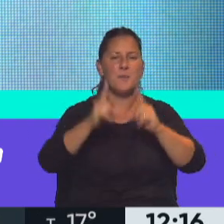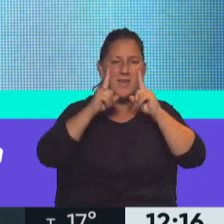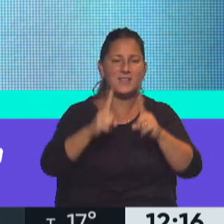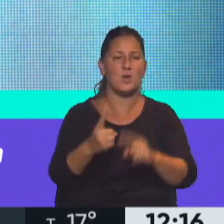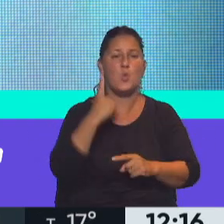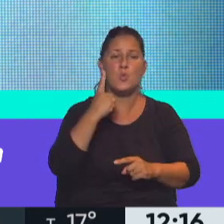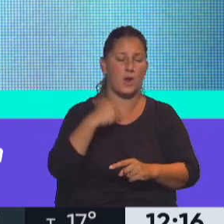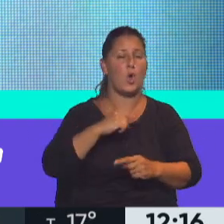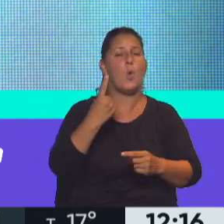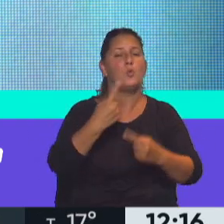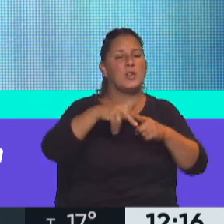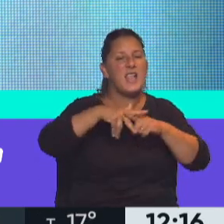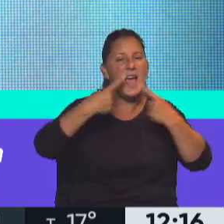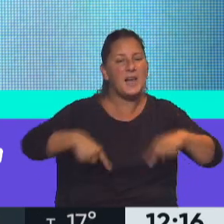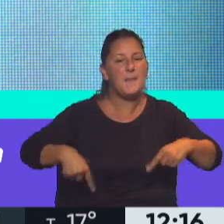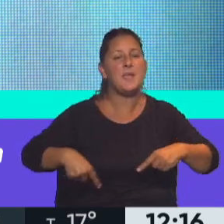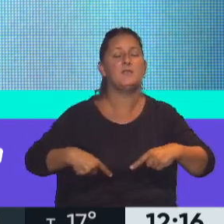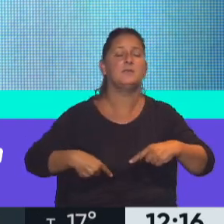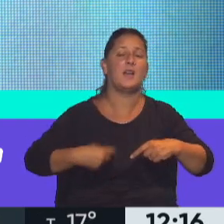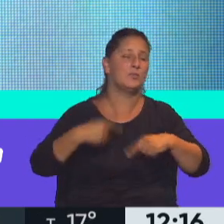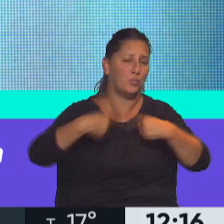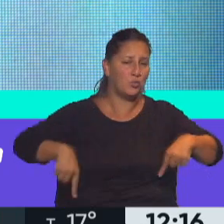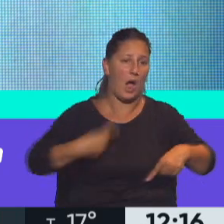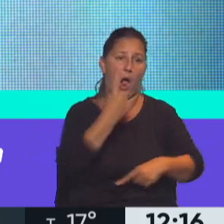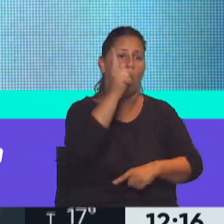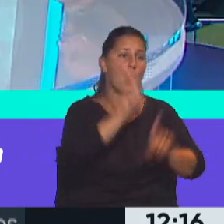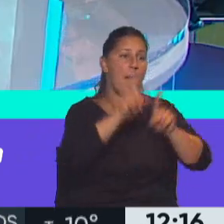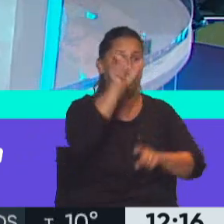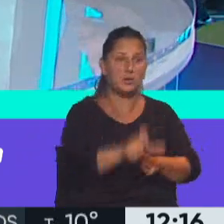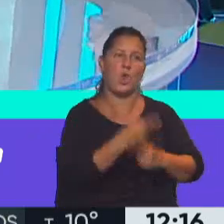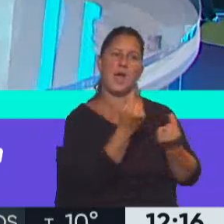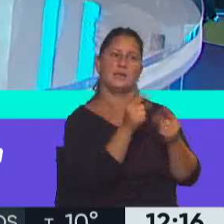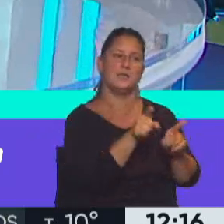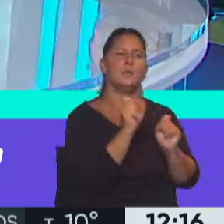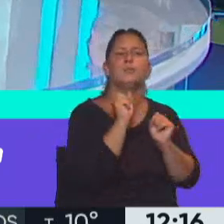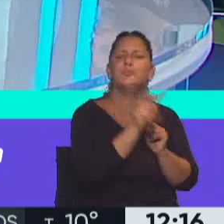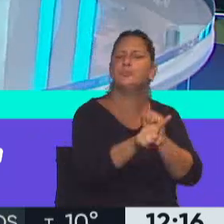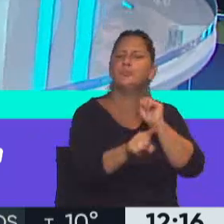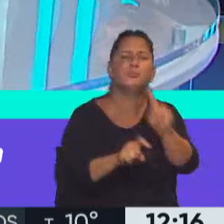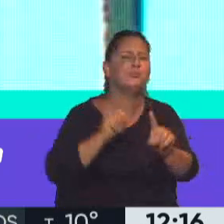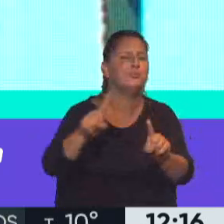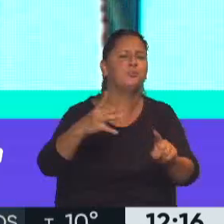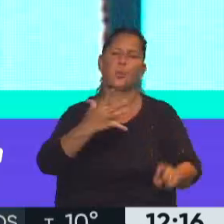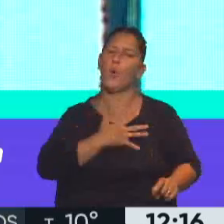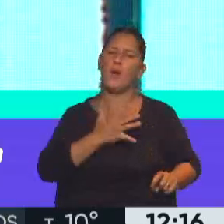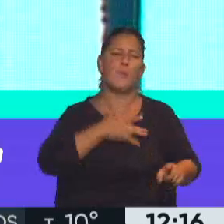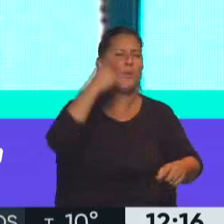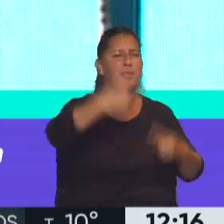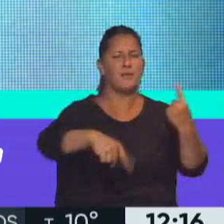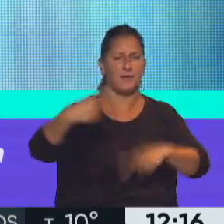dispositivos distintos y a algunos le vienen bien un dispositivo y a otros le vienen bien otro. Cada uno es un caso particular, lógicamente. A ver,